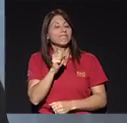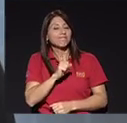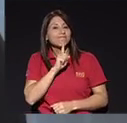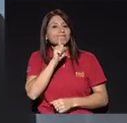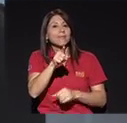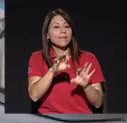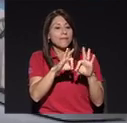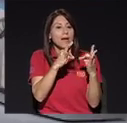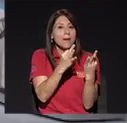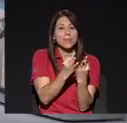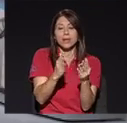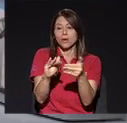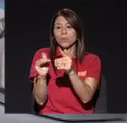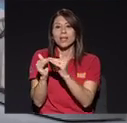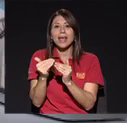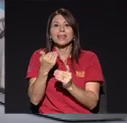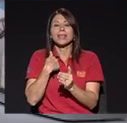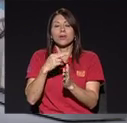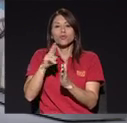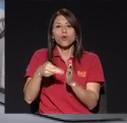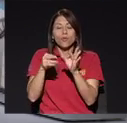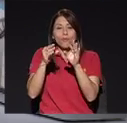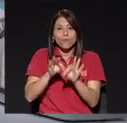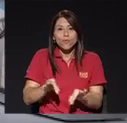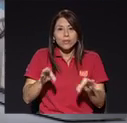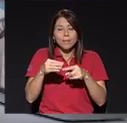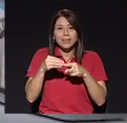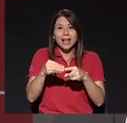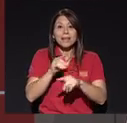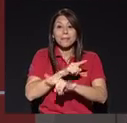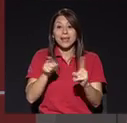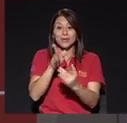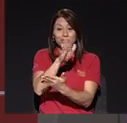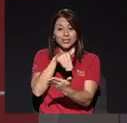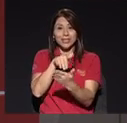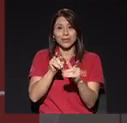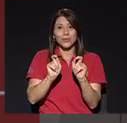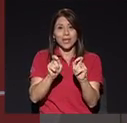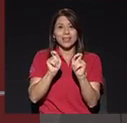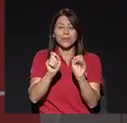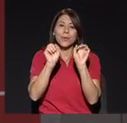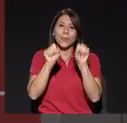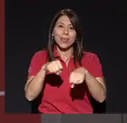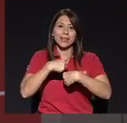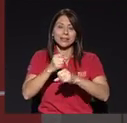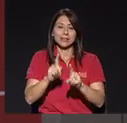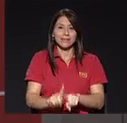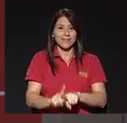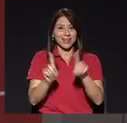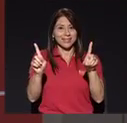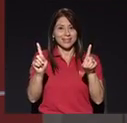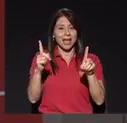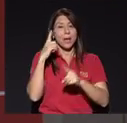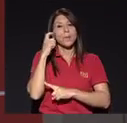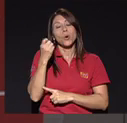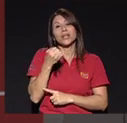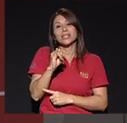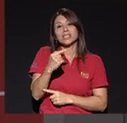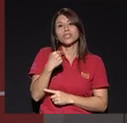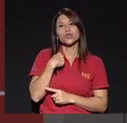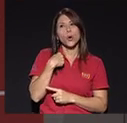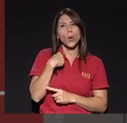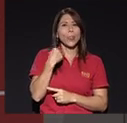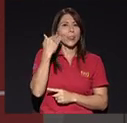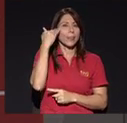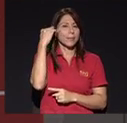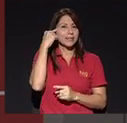las comunidades tienen un rol fundamental, el centro educativo es donde puede marcarse una diferencia, definitivamente, ¿verdad? Porque si yo vengo con un